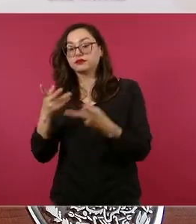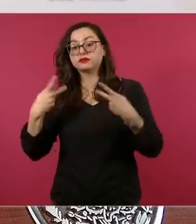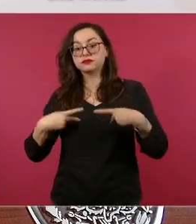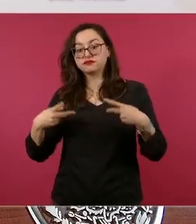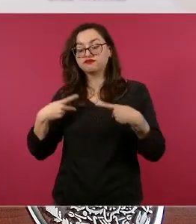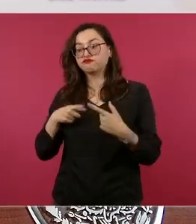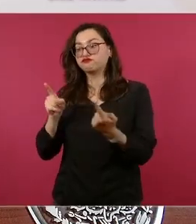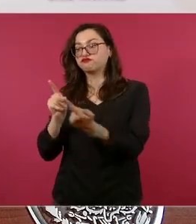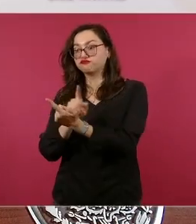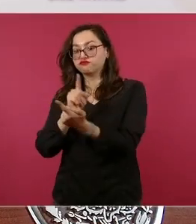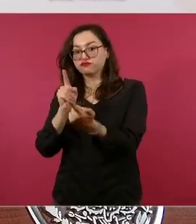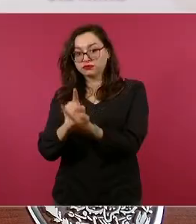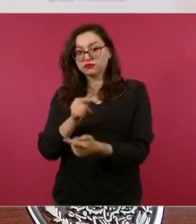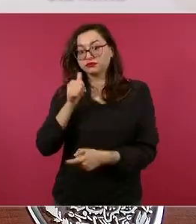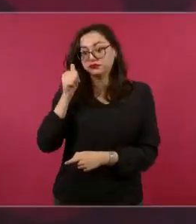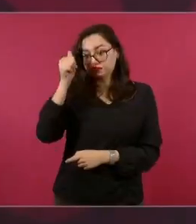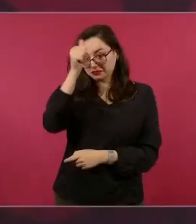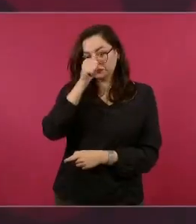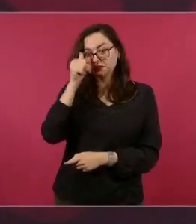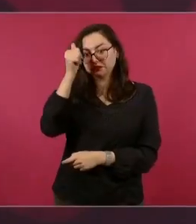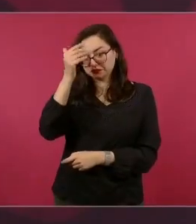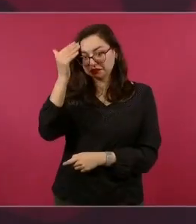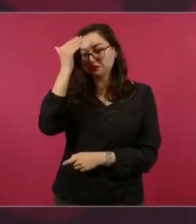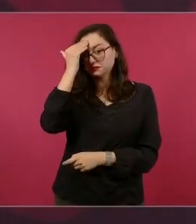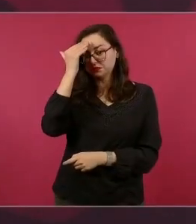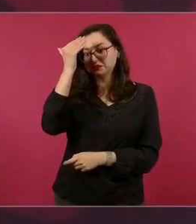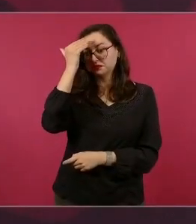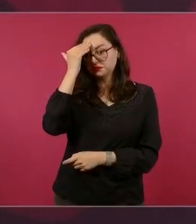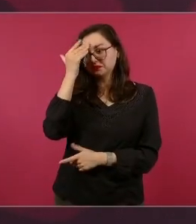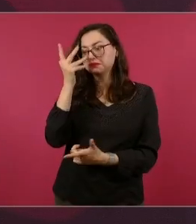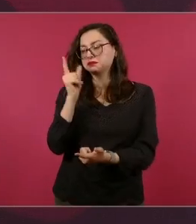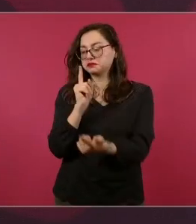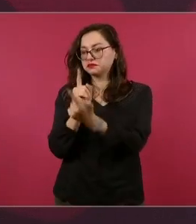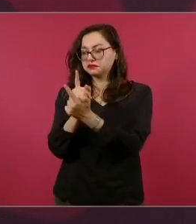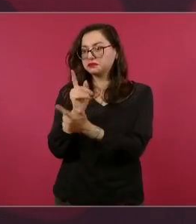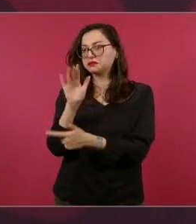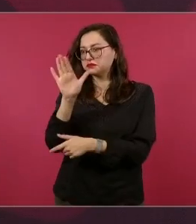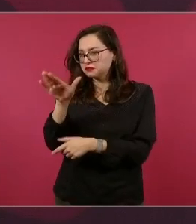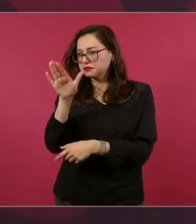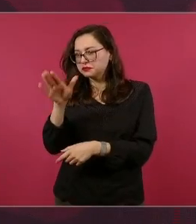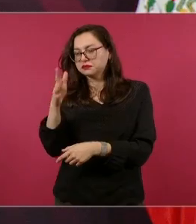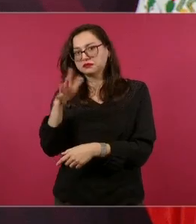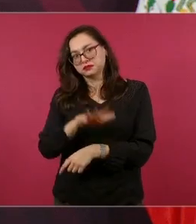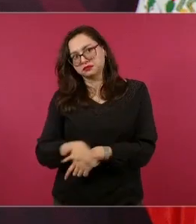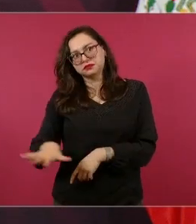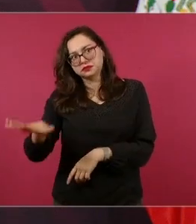al sacerdote que tenía mucha influencia.